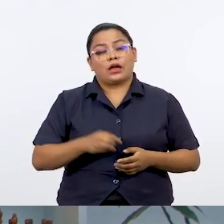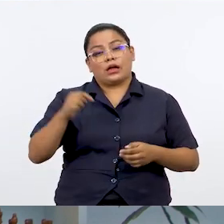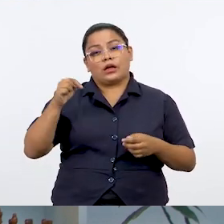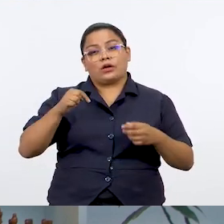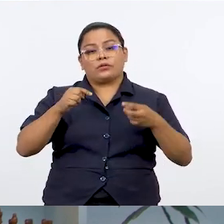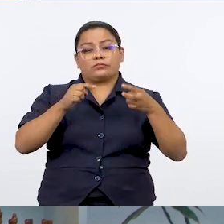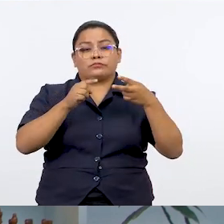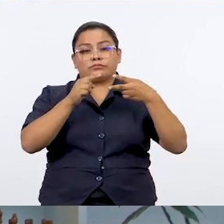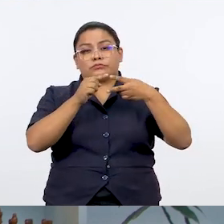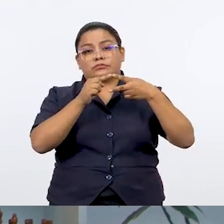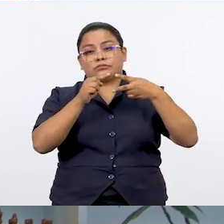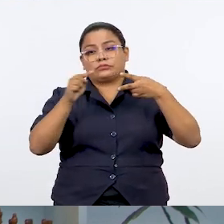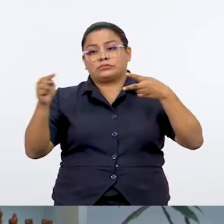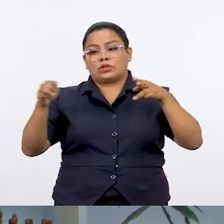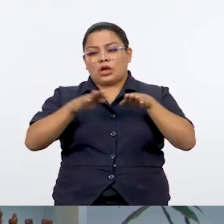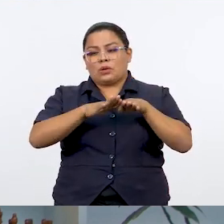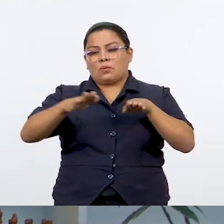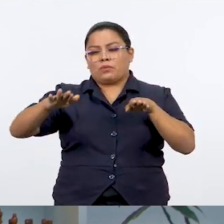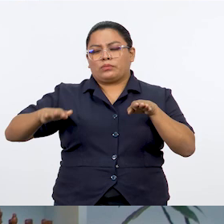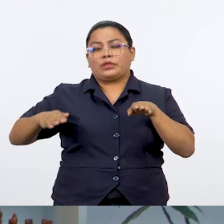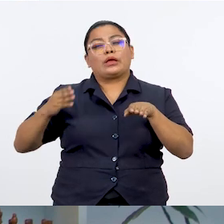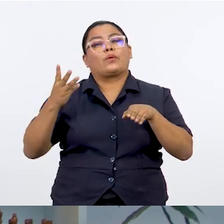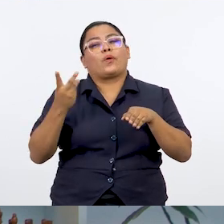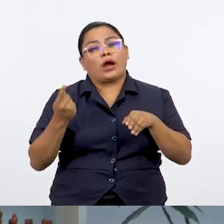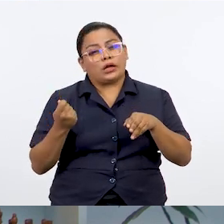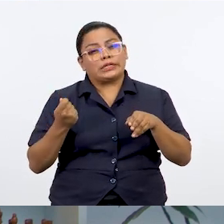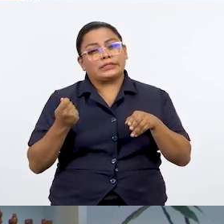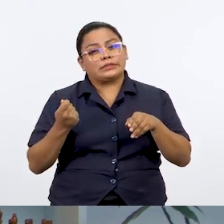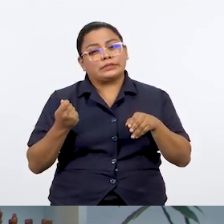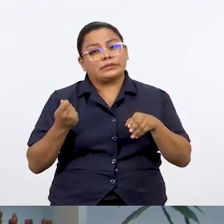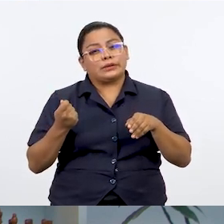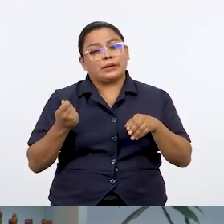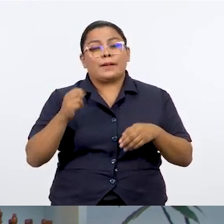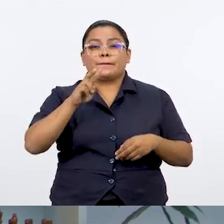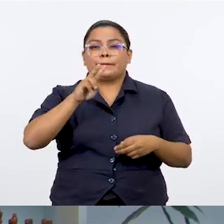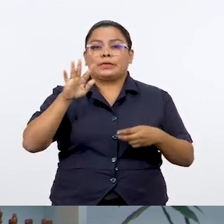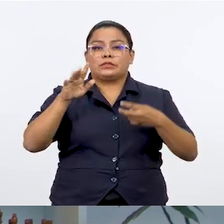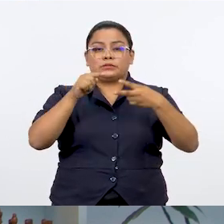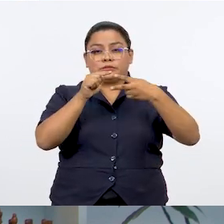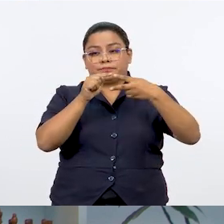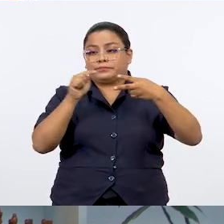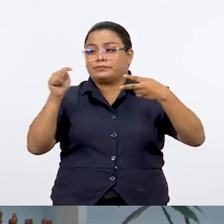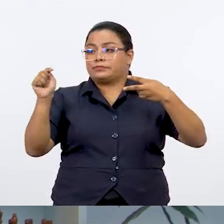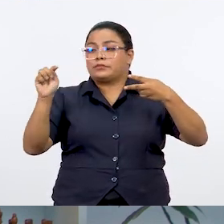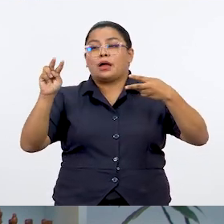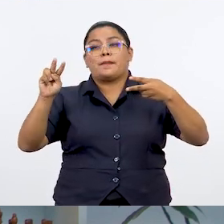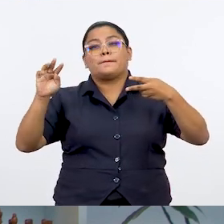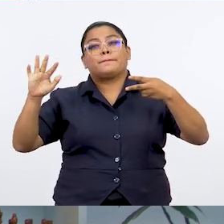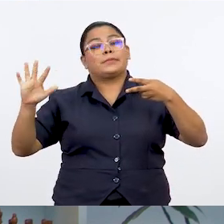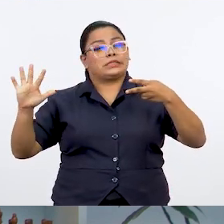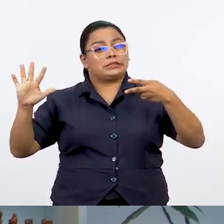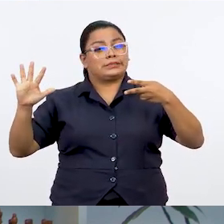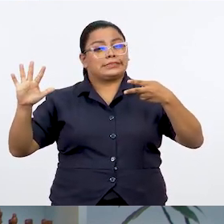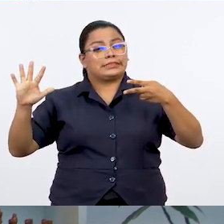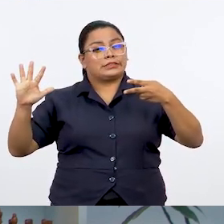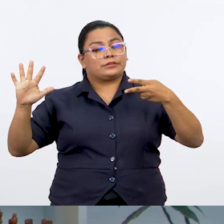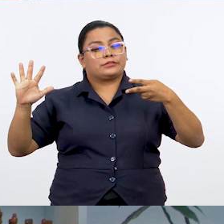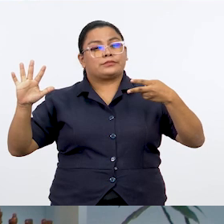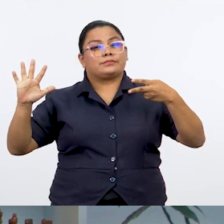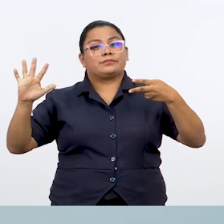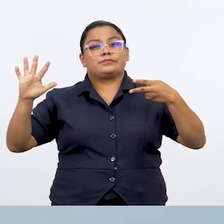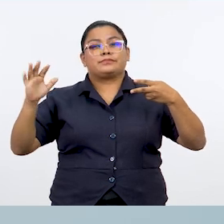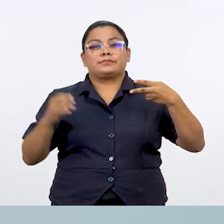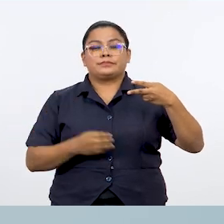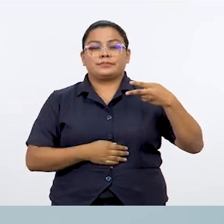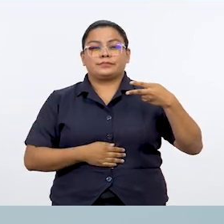Ahora, ¿cuántos pupitres mencionamos que habían? Pues 25. Colocamos